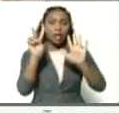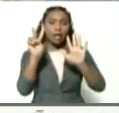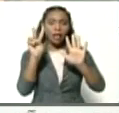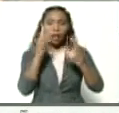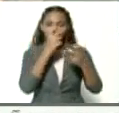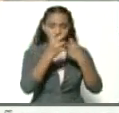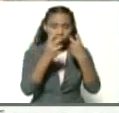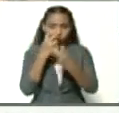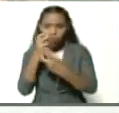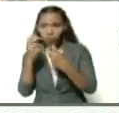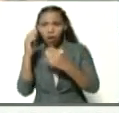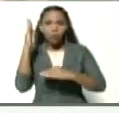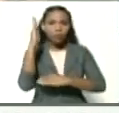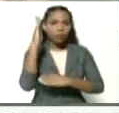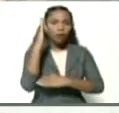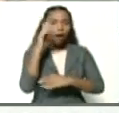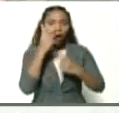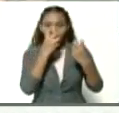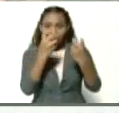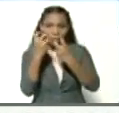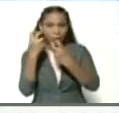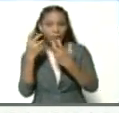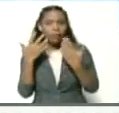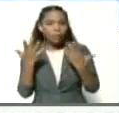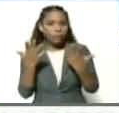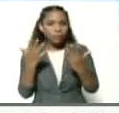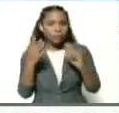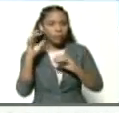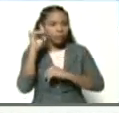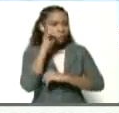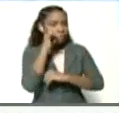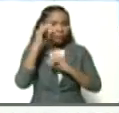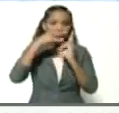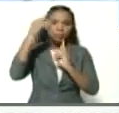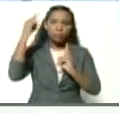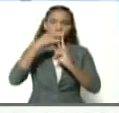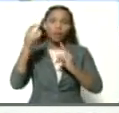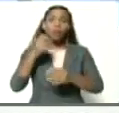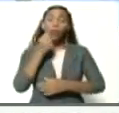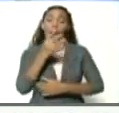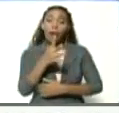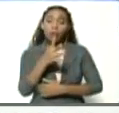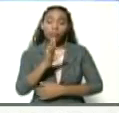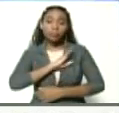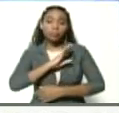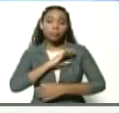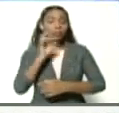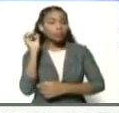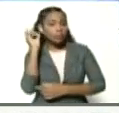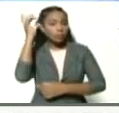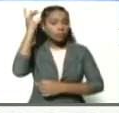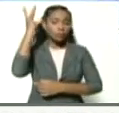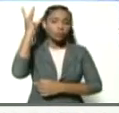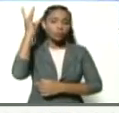visita virtual, en la visita vía satélite. Realmente, bueno, tenemos que reinventarnos.